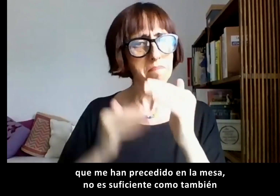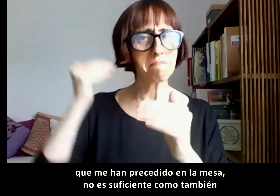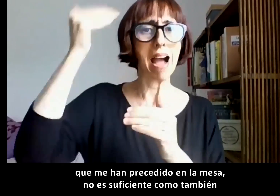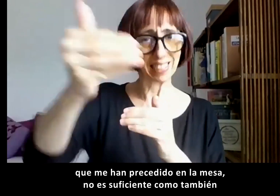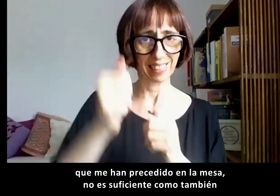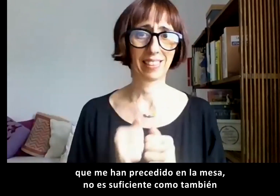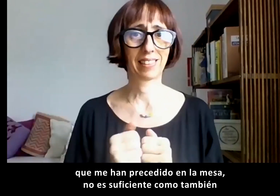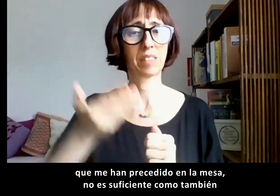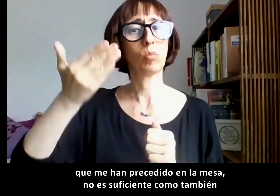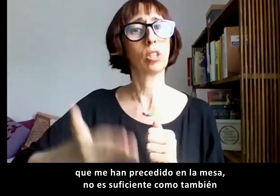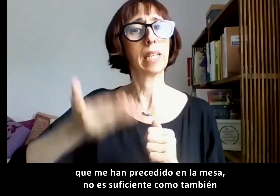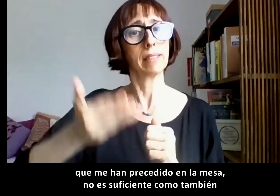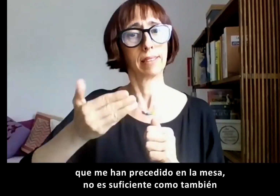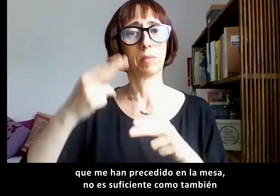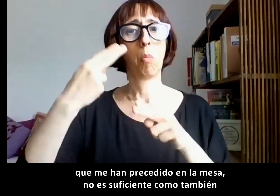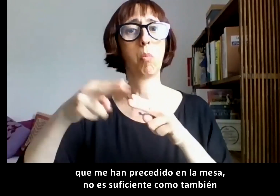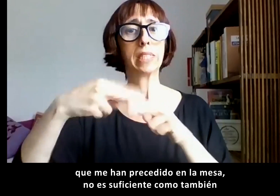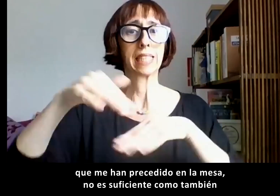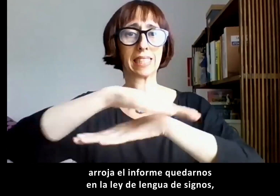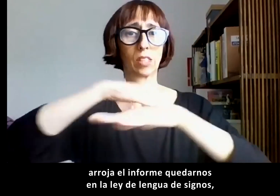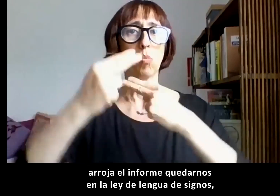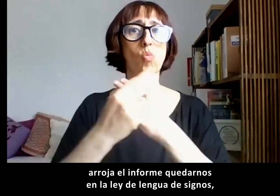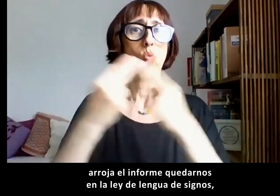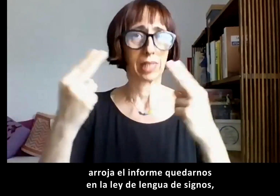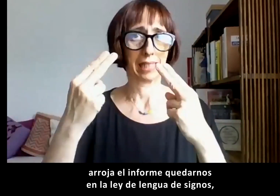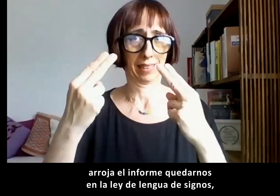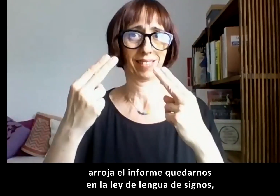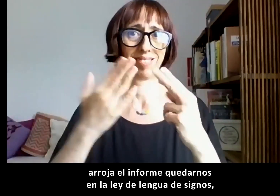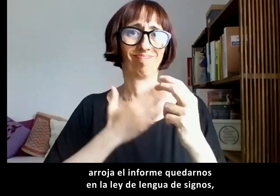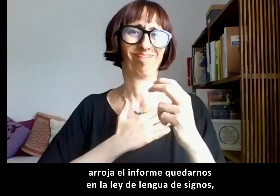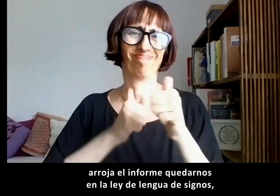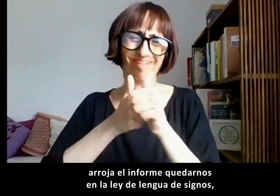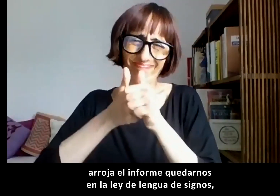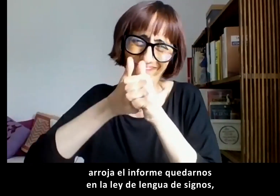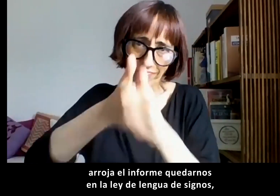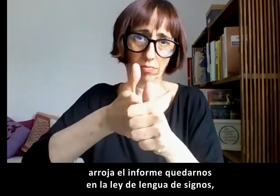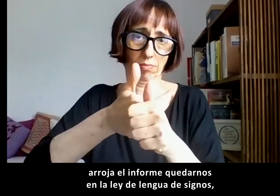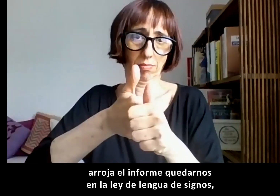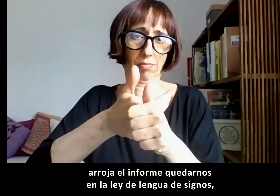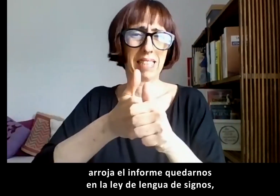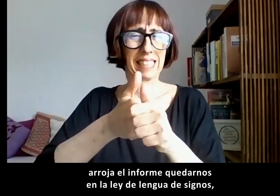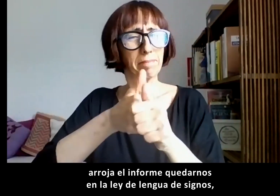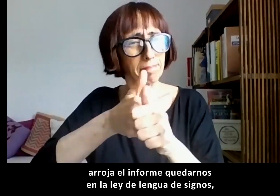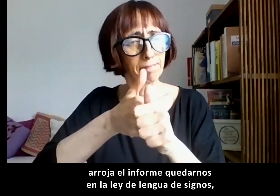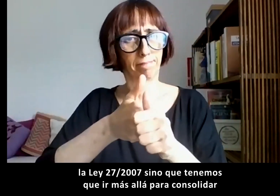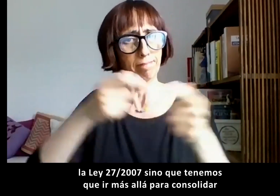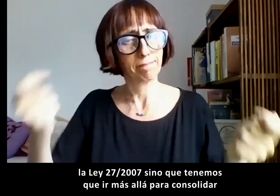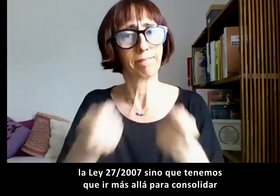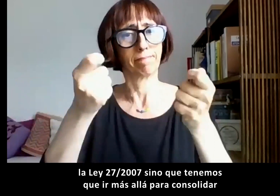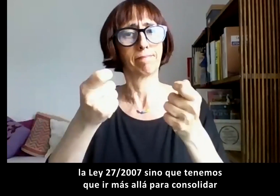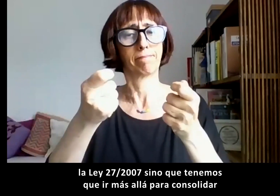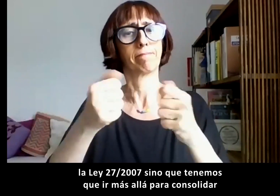en la mesa. No es suficiente, como también arroja el informe, quedarnos en la ley de lengua de signos,